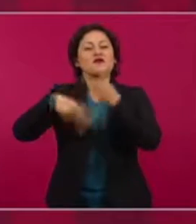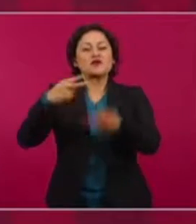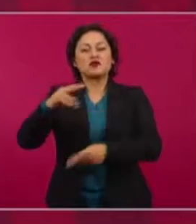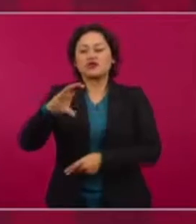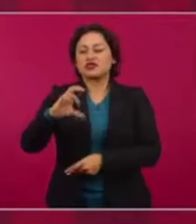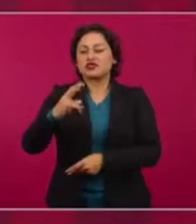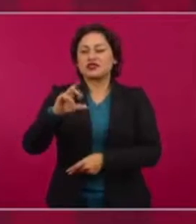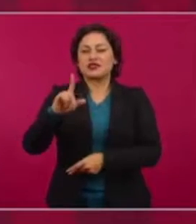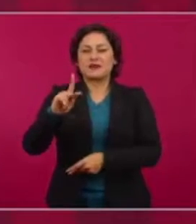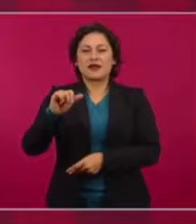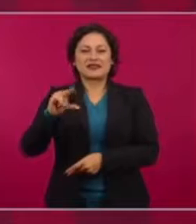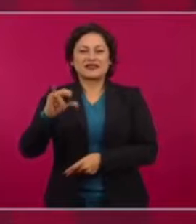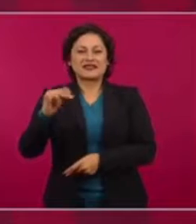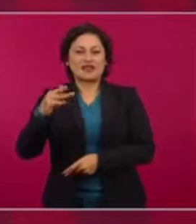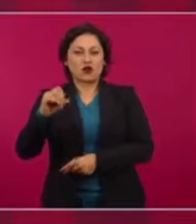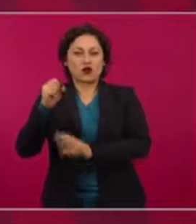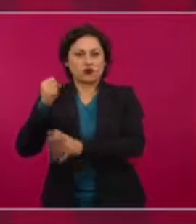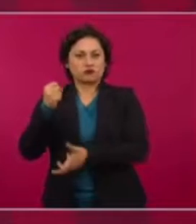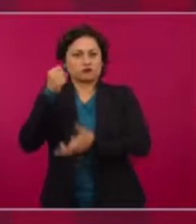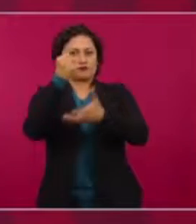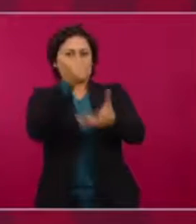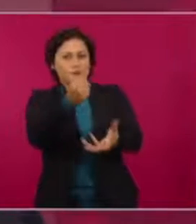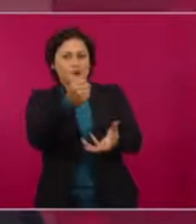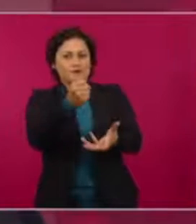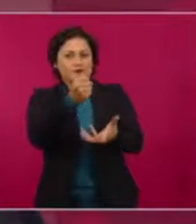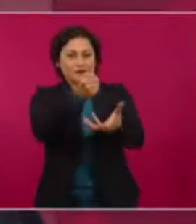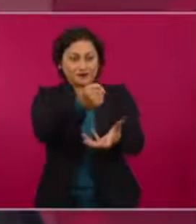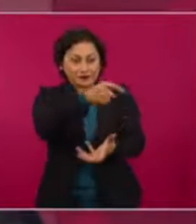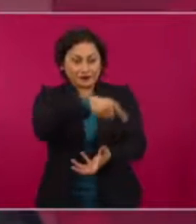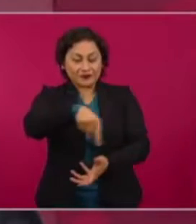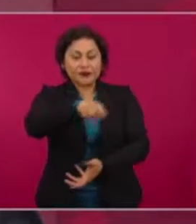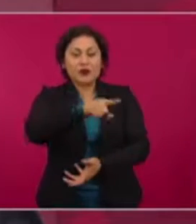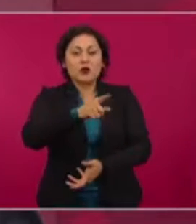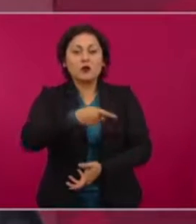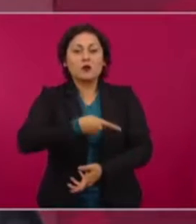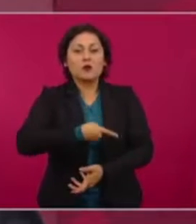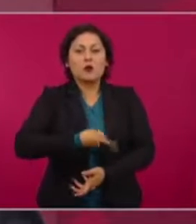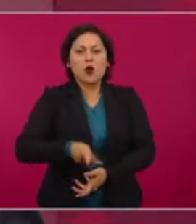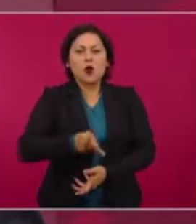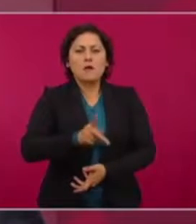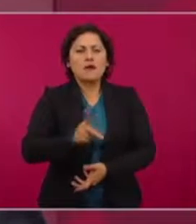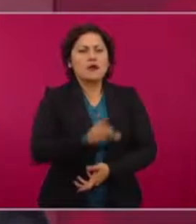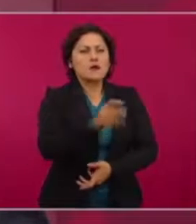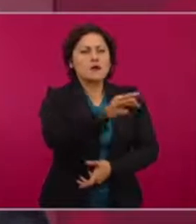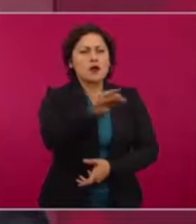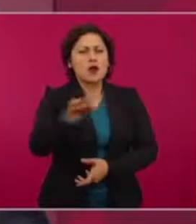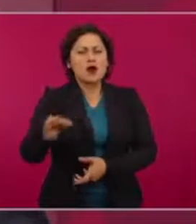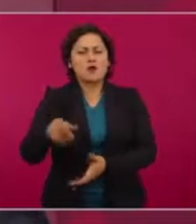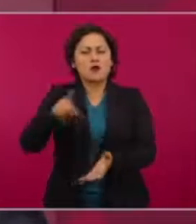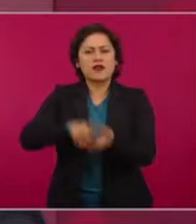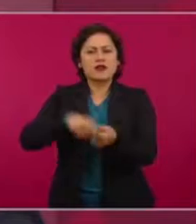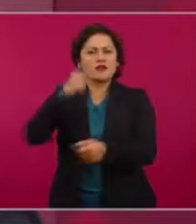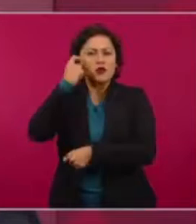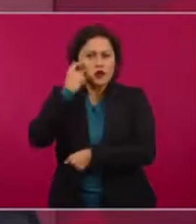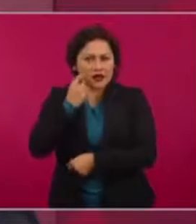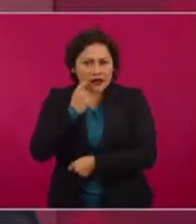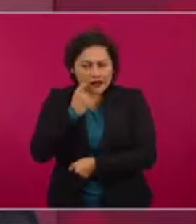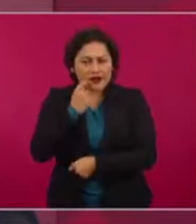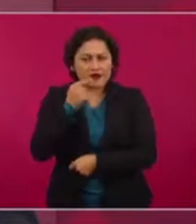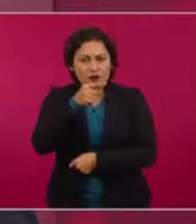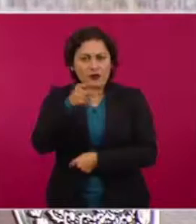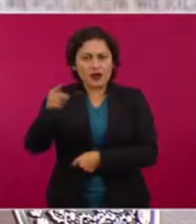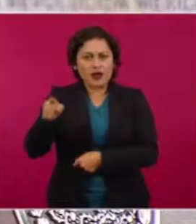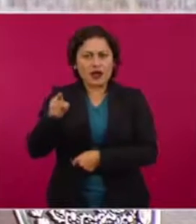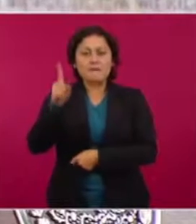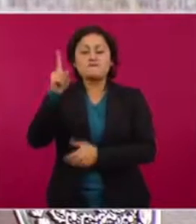de pesos a los pueblos más pobres de Guerrero y de México, a los pueblos de la